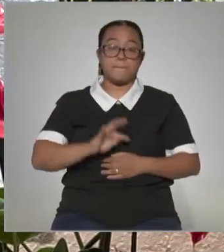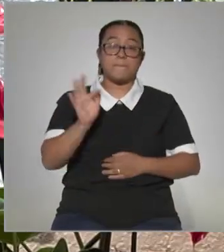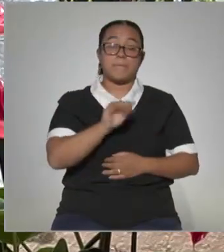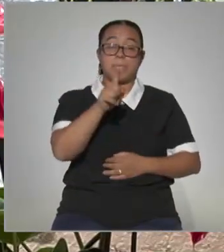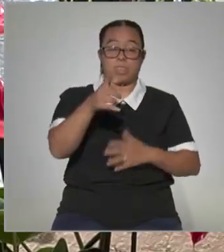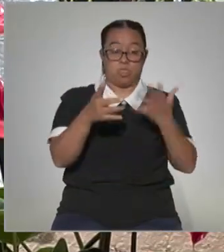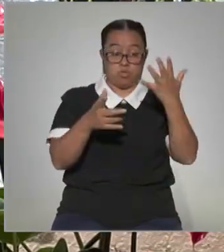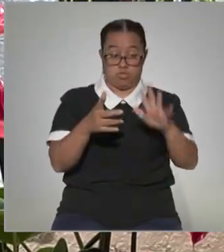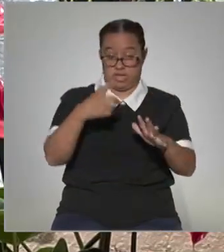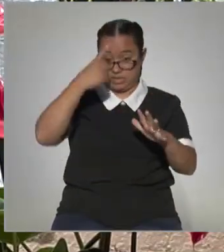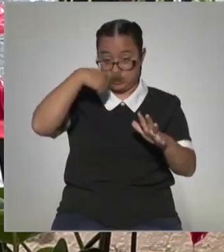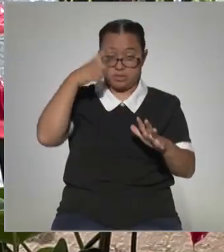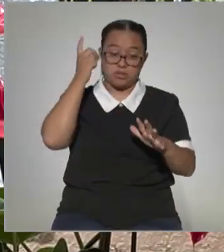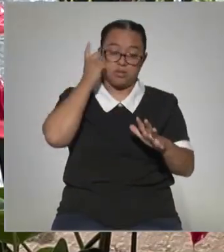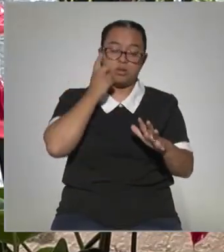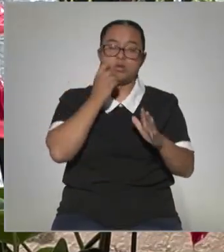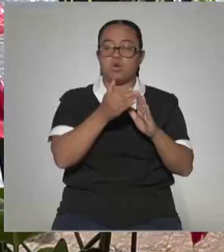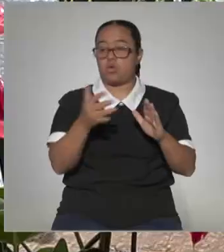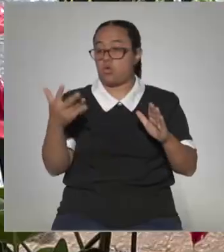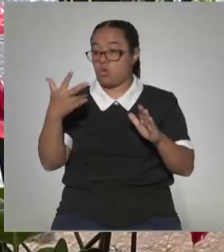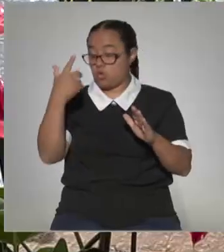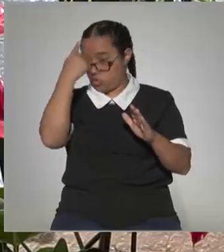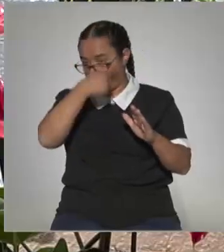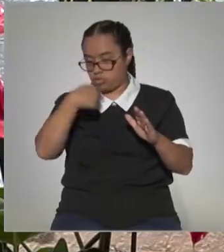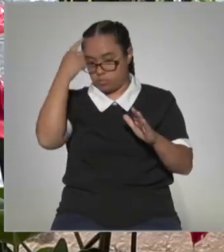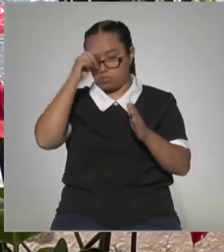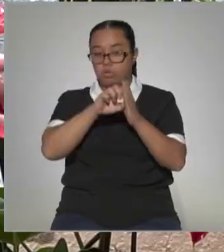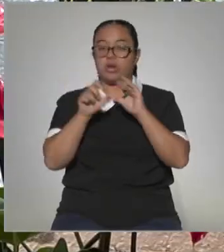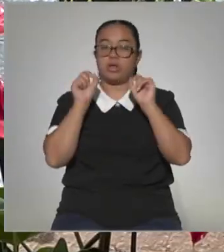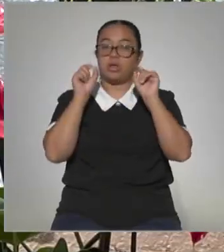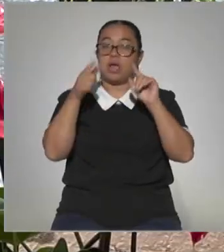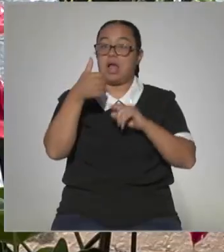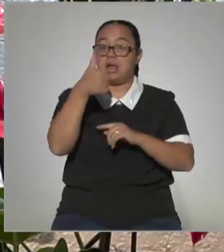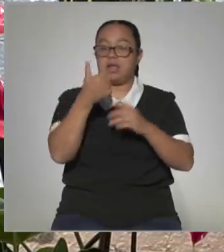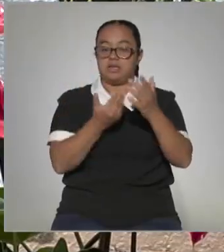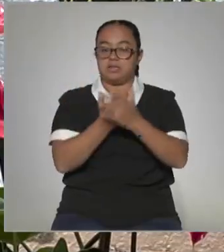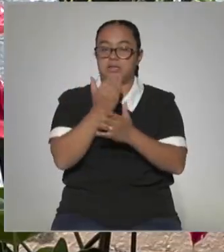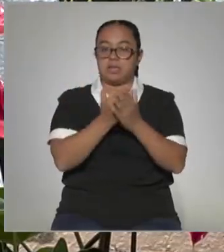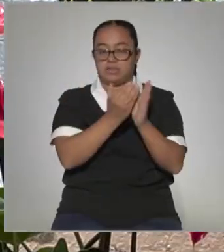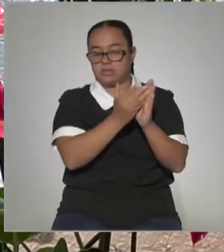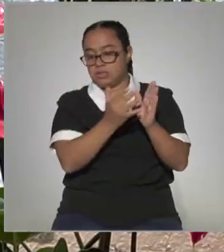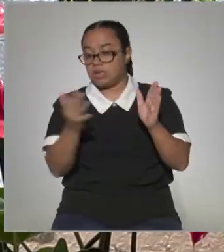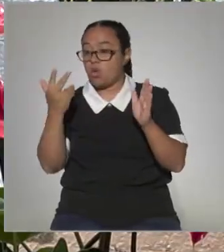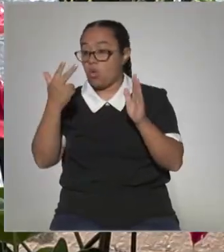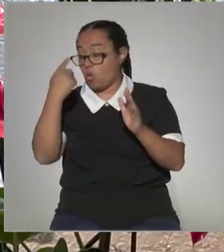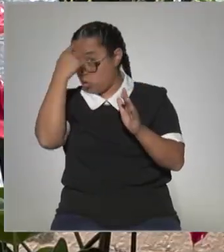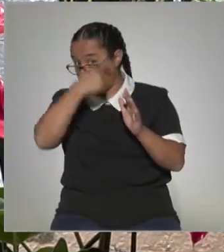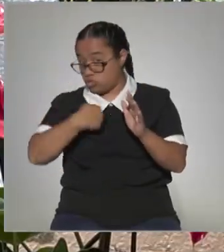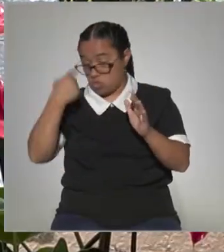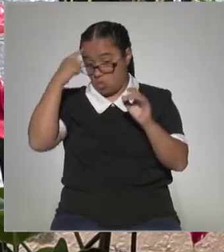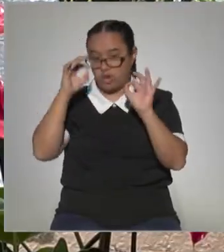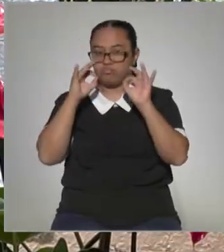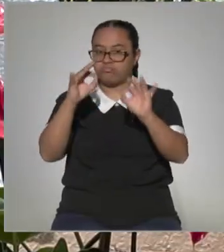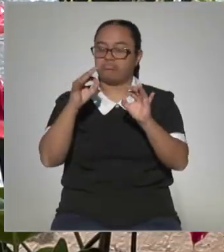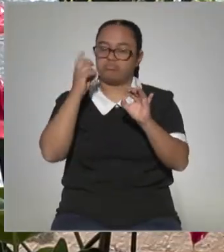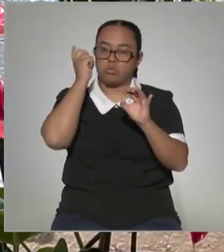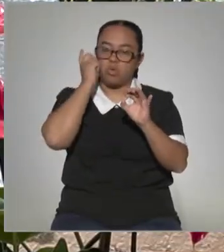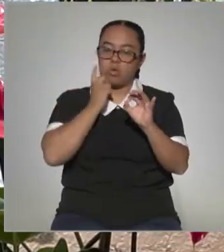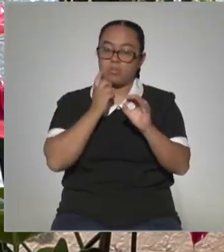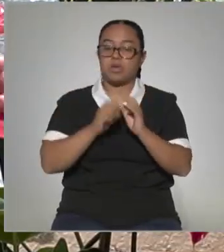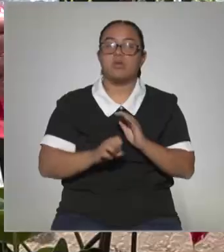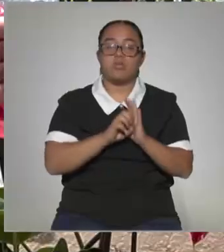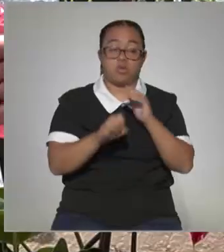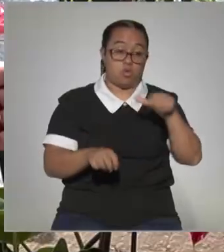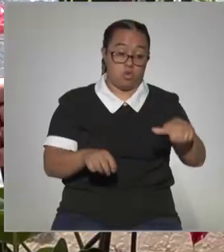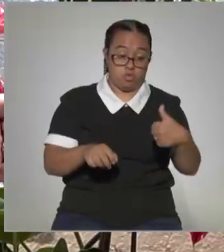las 10 de la noche, dormimos 8 horas, nos paramos a las 6 de la mañana, con un ciclo completo de 8 horas. Si te duermes a las